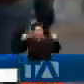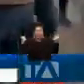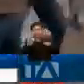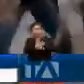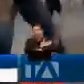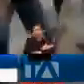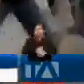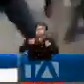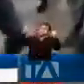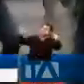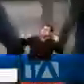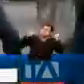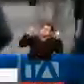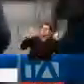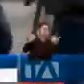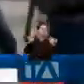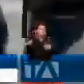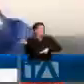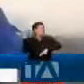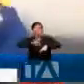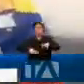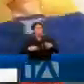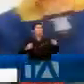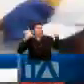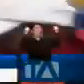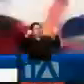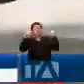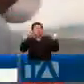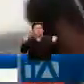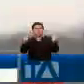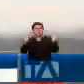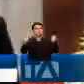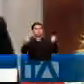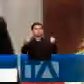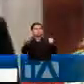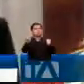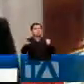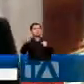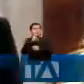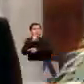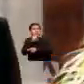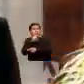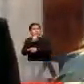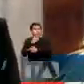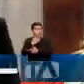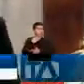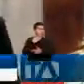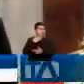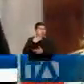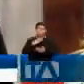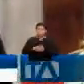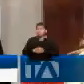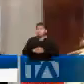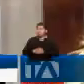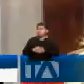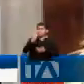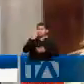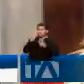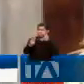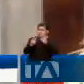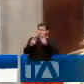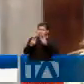el terror en las calles. ¿Quiénes fueron? ¿Qué buscaban y cómo llamarlos? Hemos visto una actuación tan